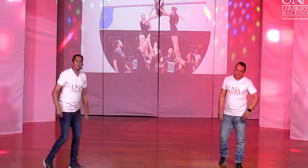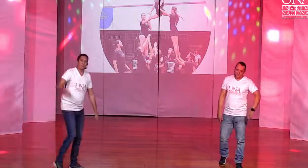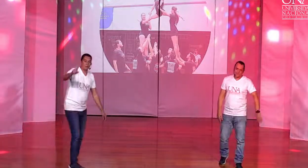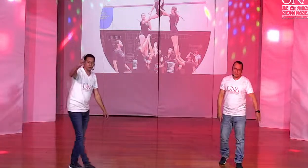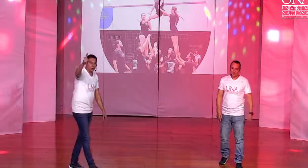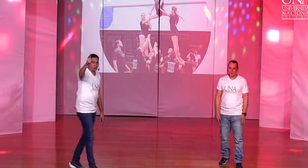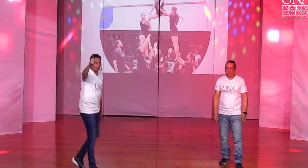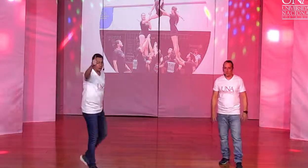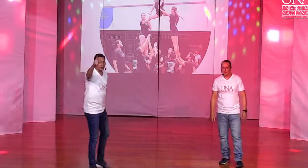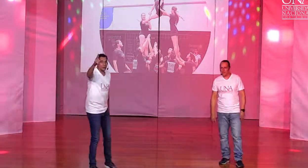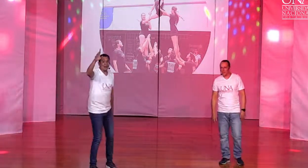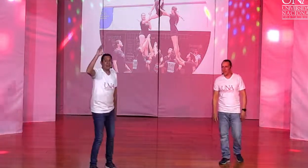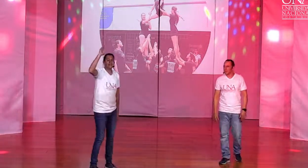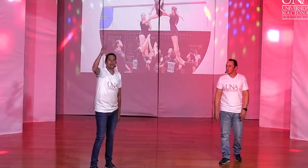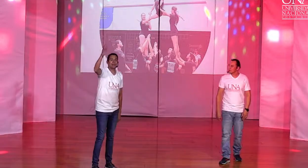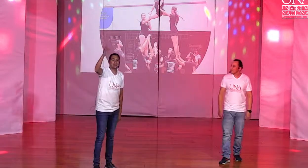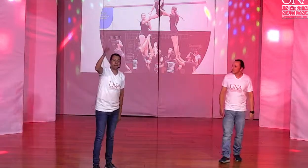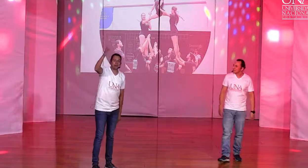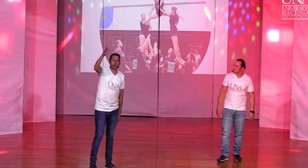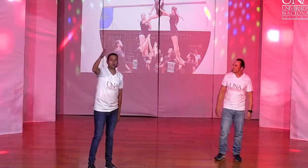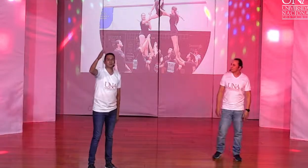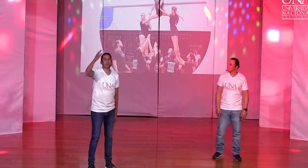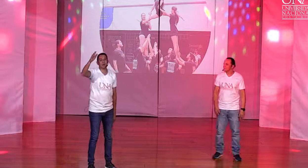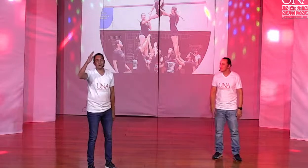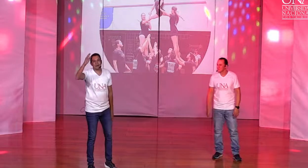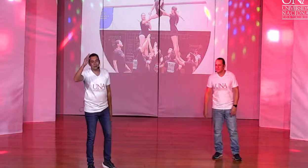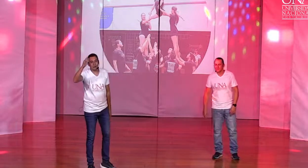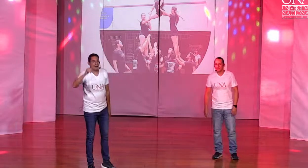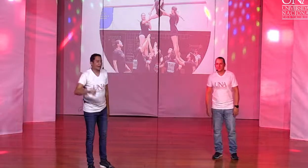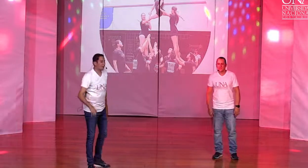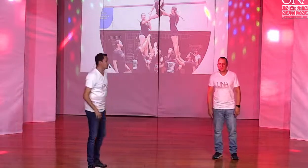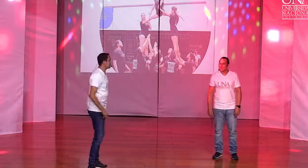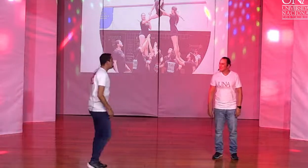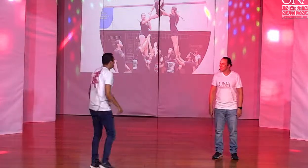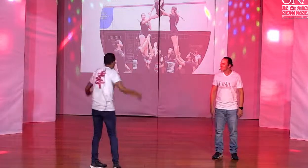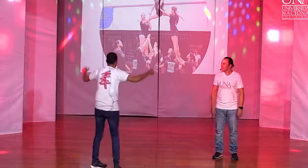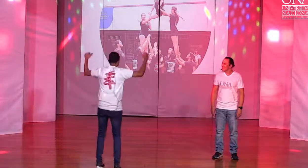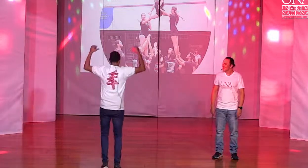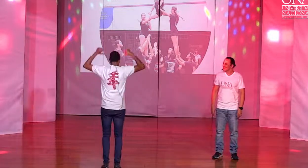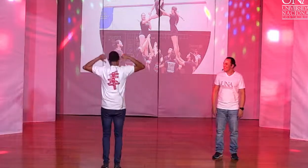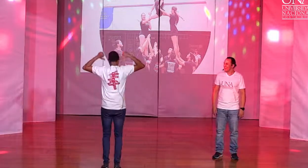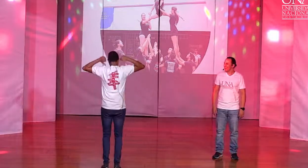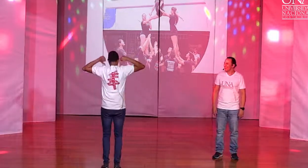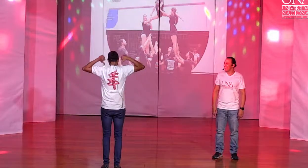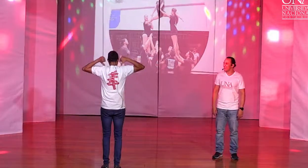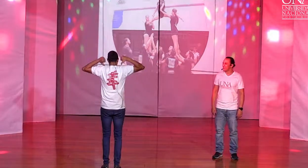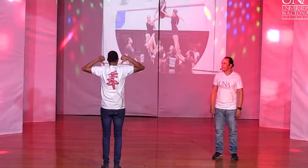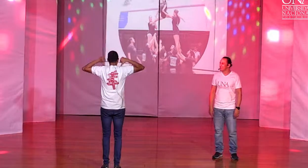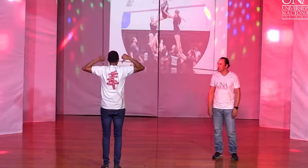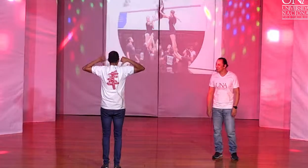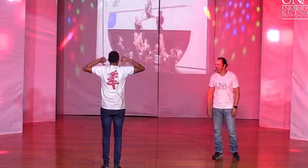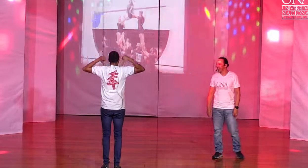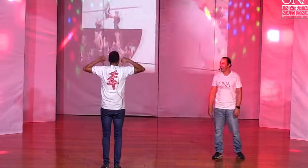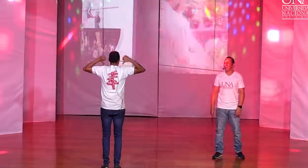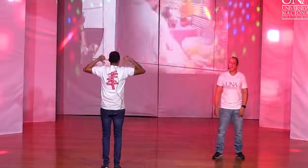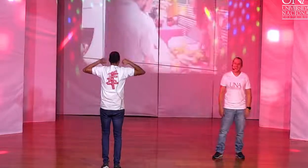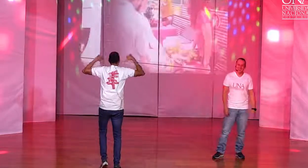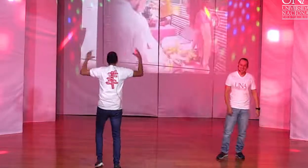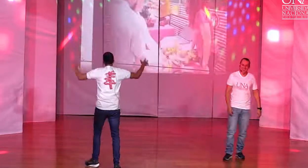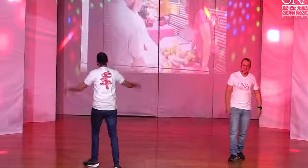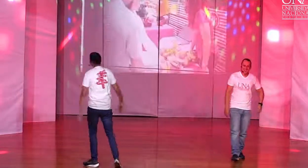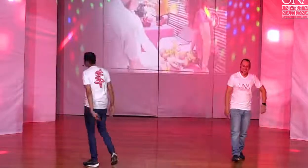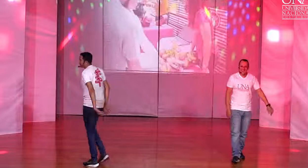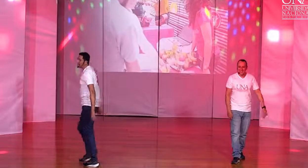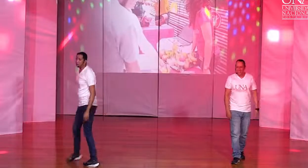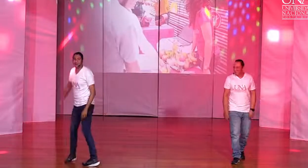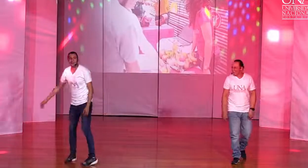que, vamos, ustedes pueden. Esta historia, ustedes la van a escribir. Y la ruta es, véala, ahí está. Qué bueno, la ruta es una. La ruta